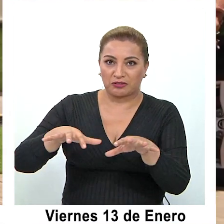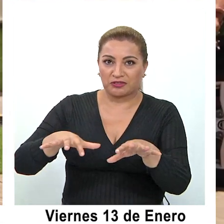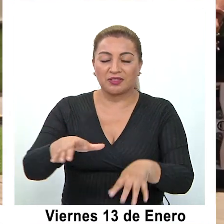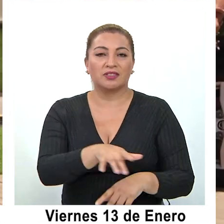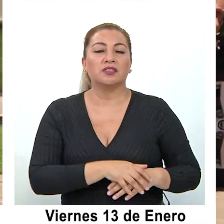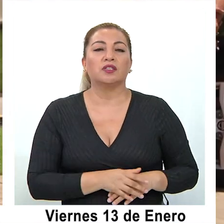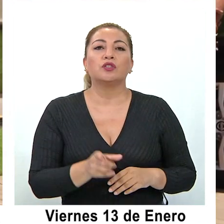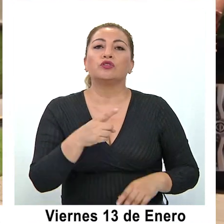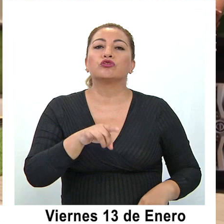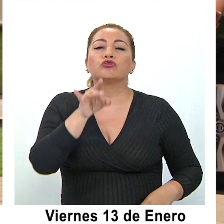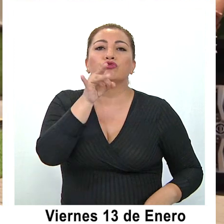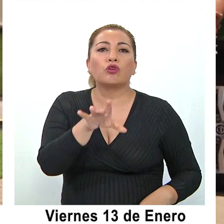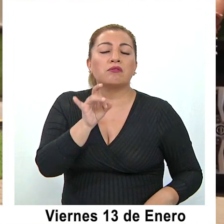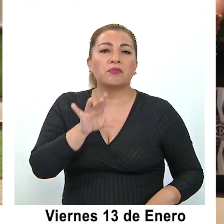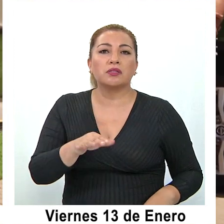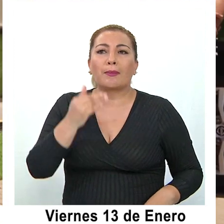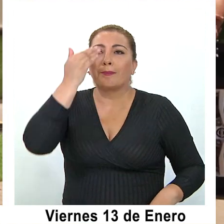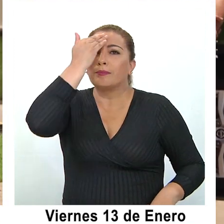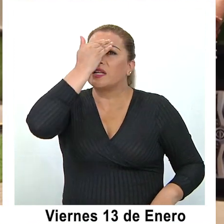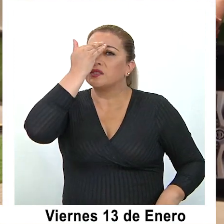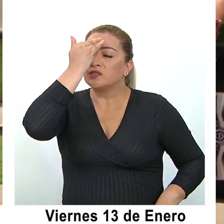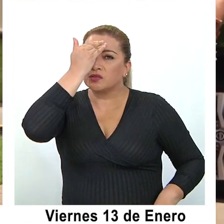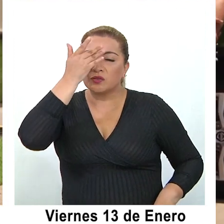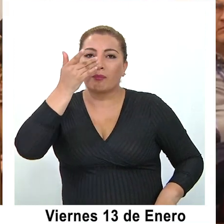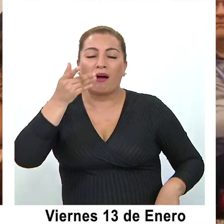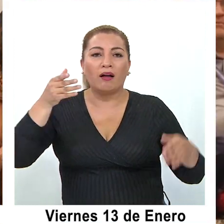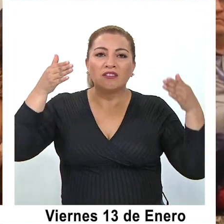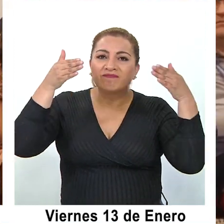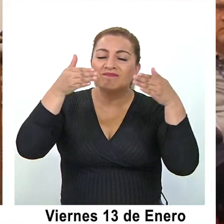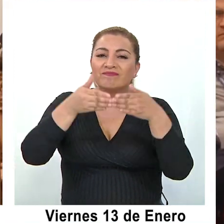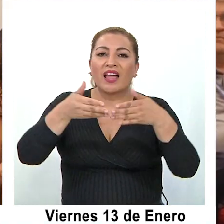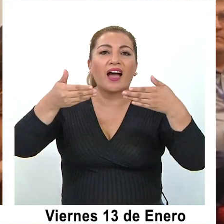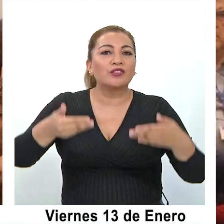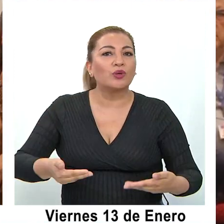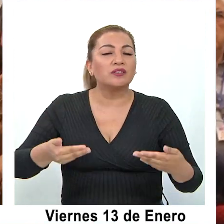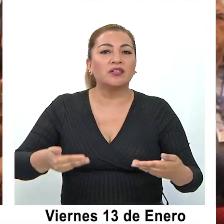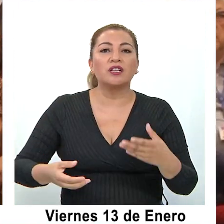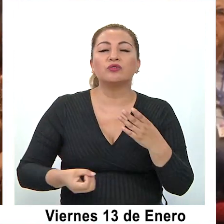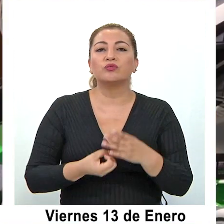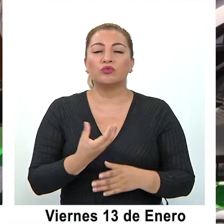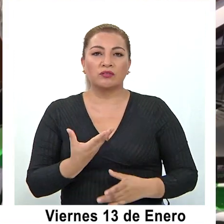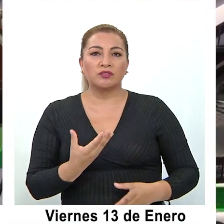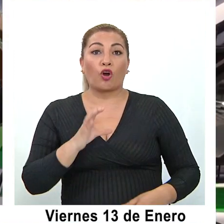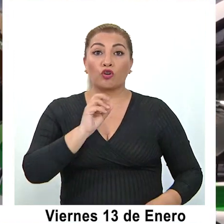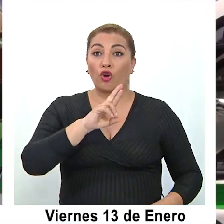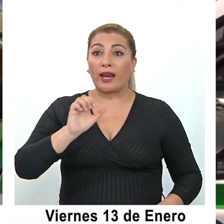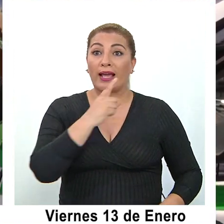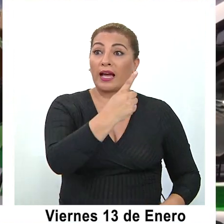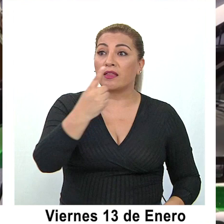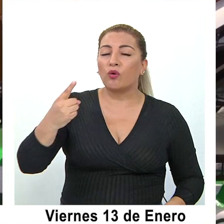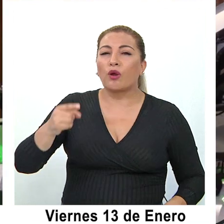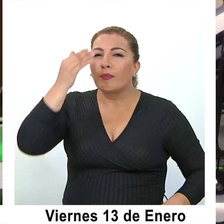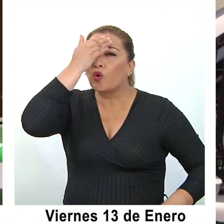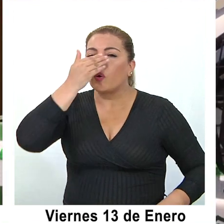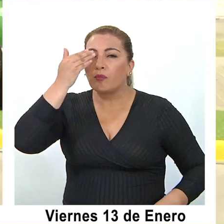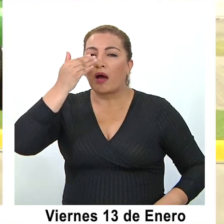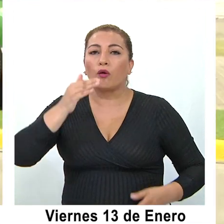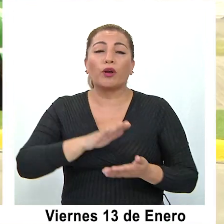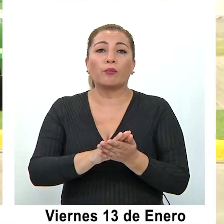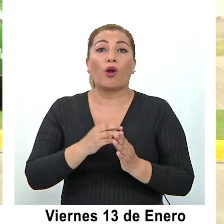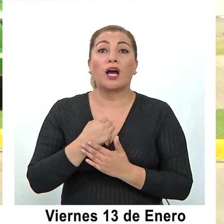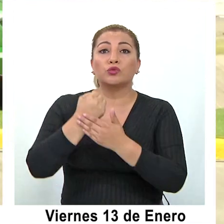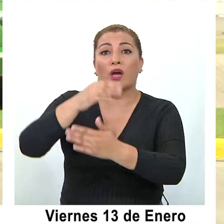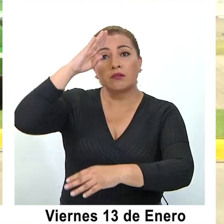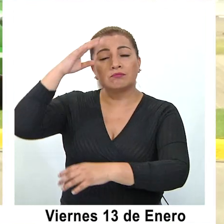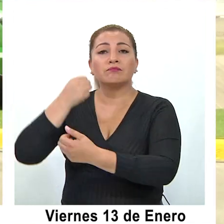Nosotros no solamente estamos preocupados de mantener y actualizar como consejeros regionales a las policías,